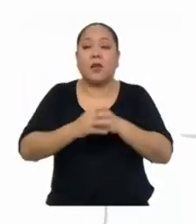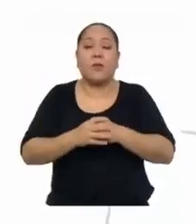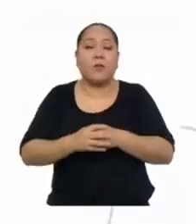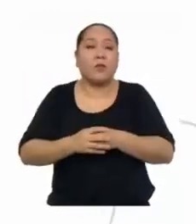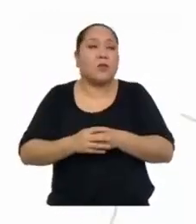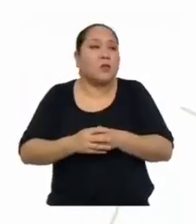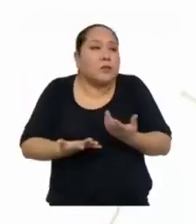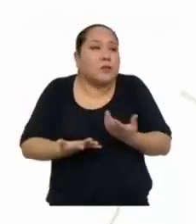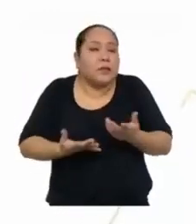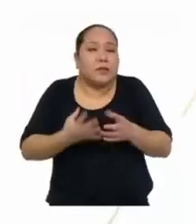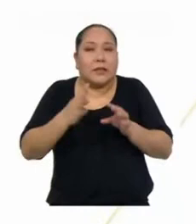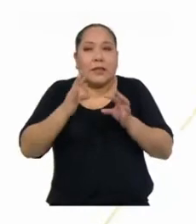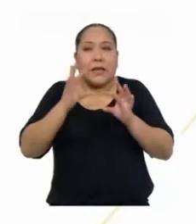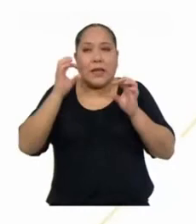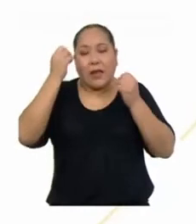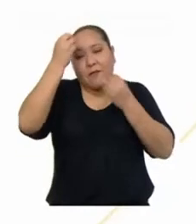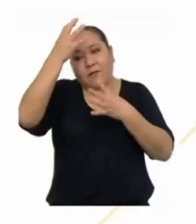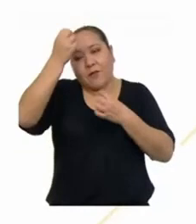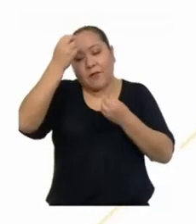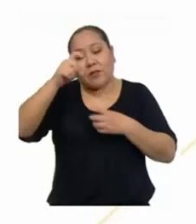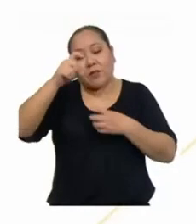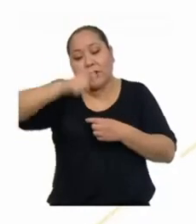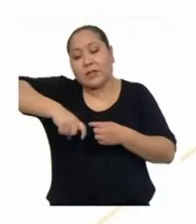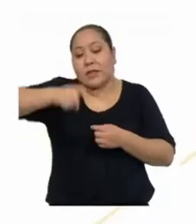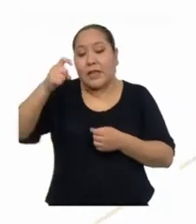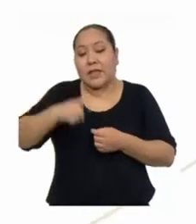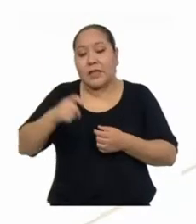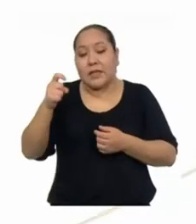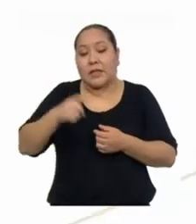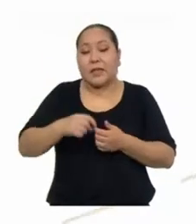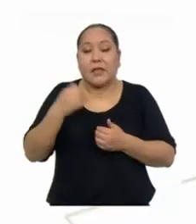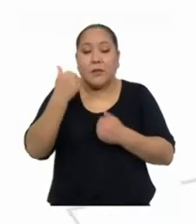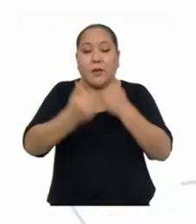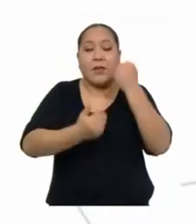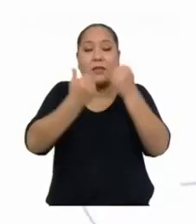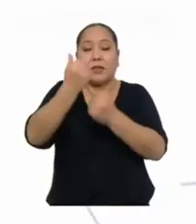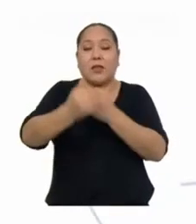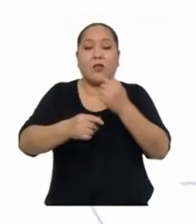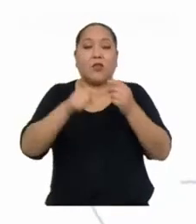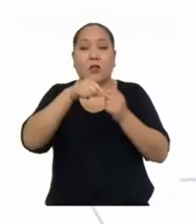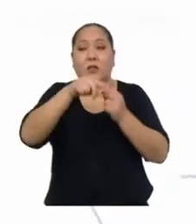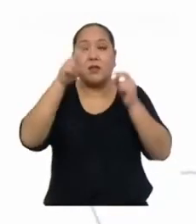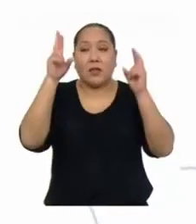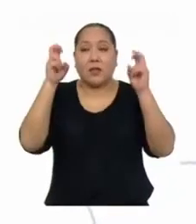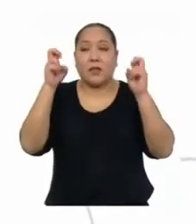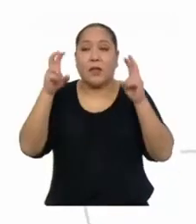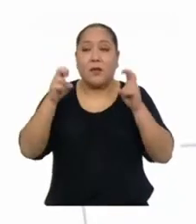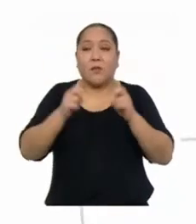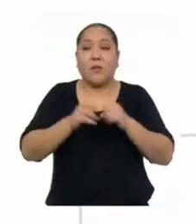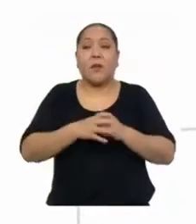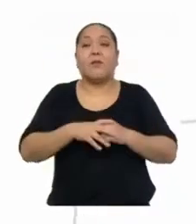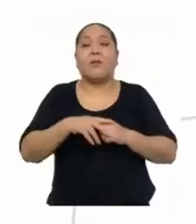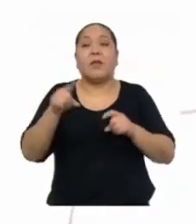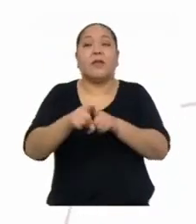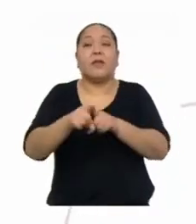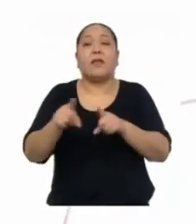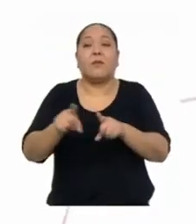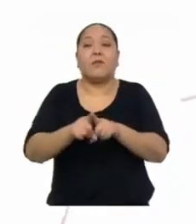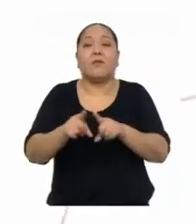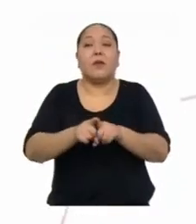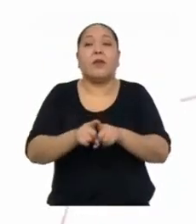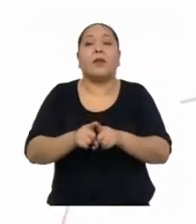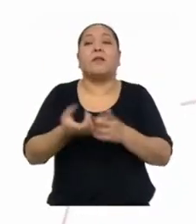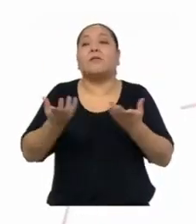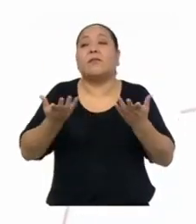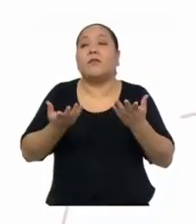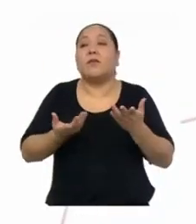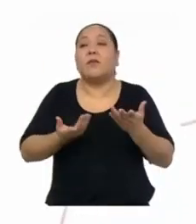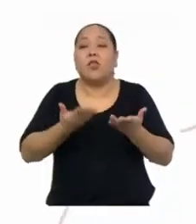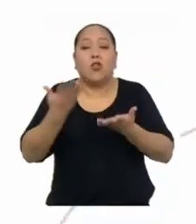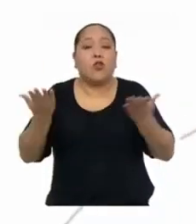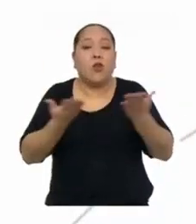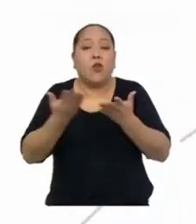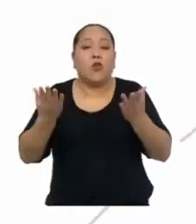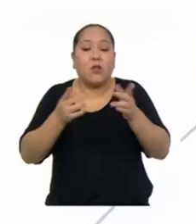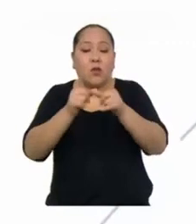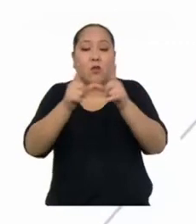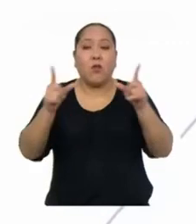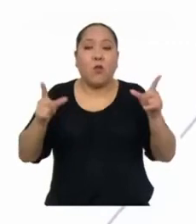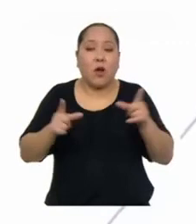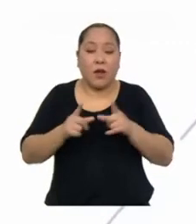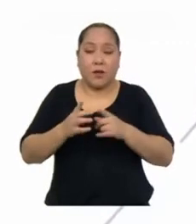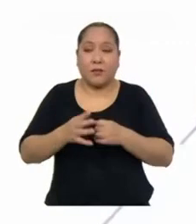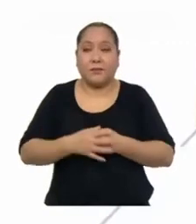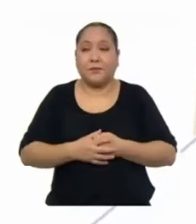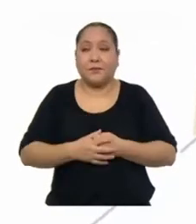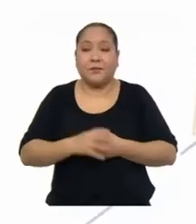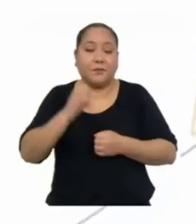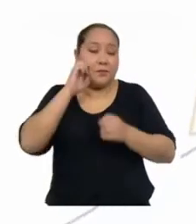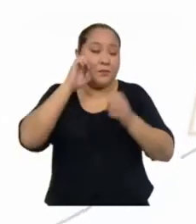datos necesarios para el desarrollo del tema, así como su ubicación en tiempo y espacio.